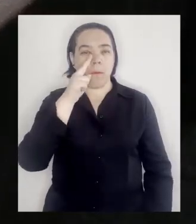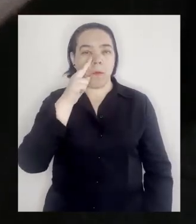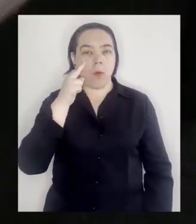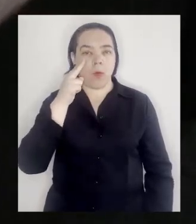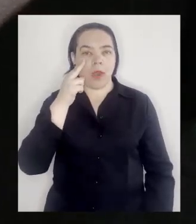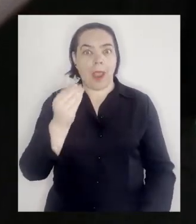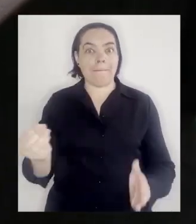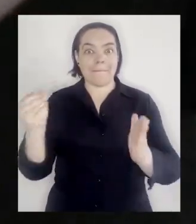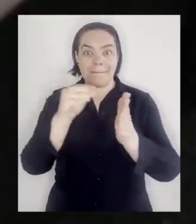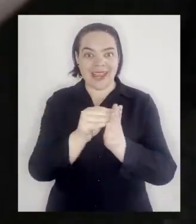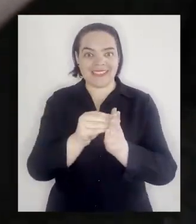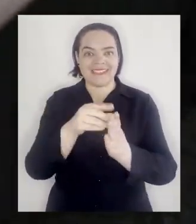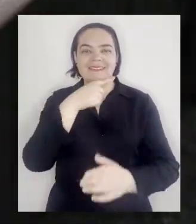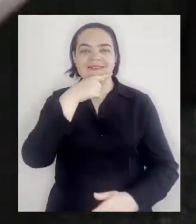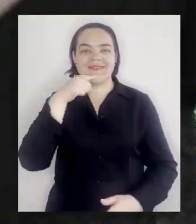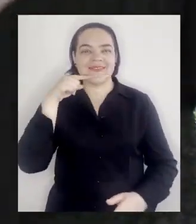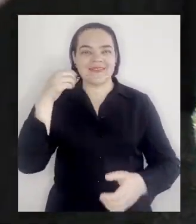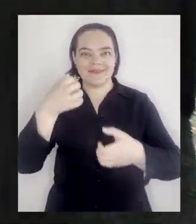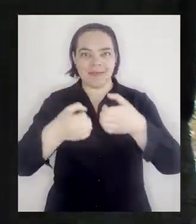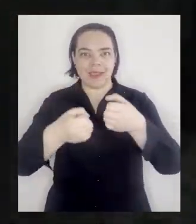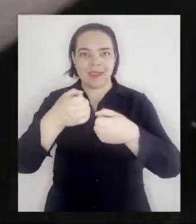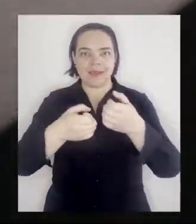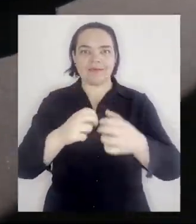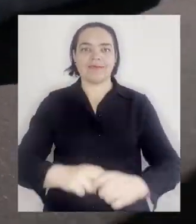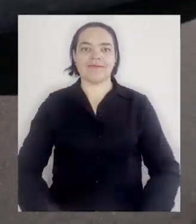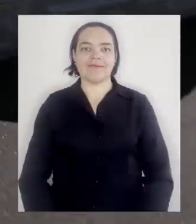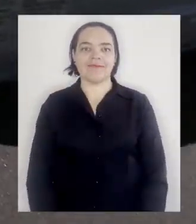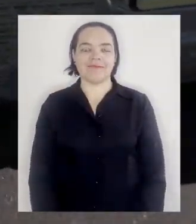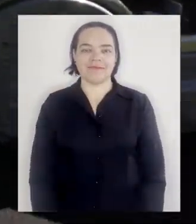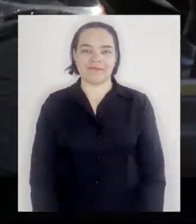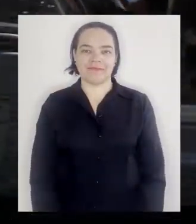manjar. Generalmente yo. Con manjar de leche. Eso.